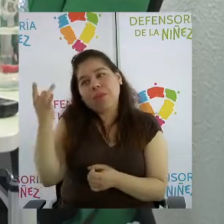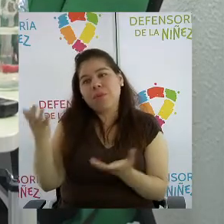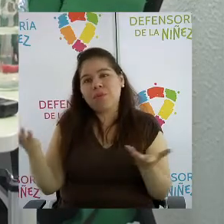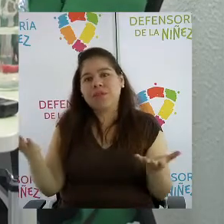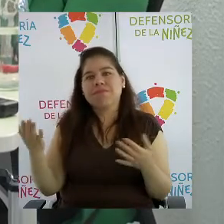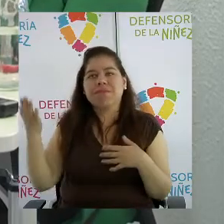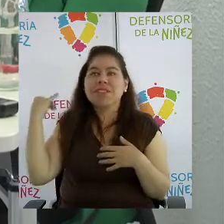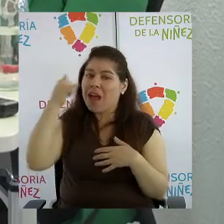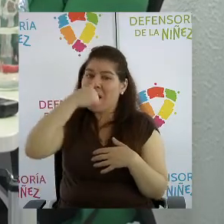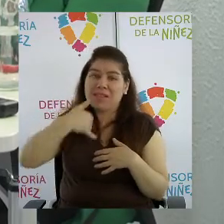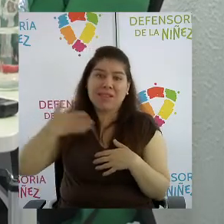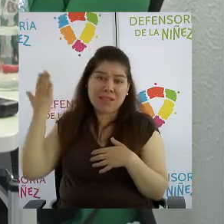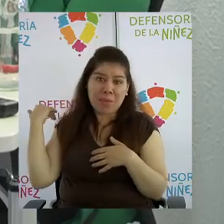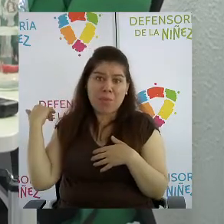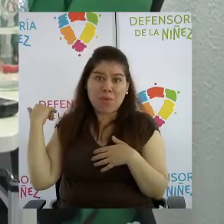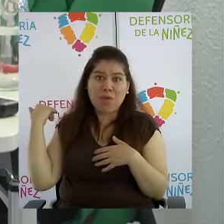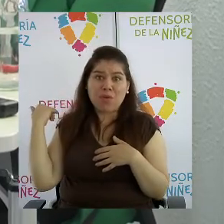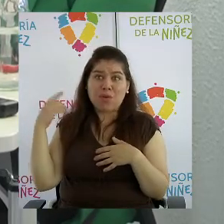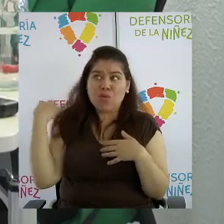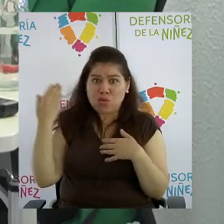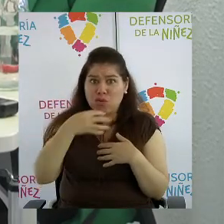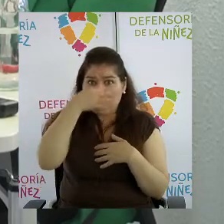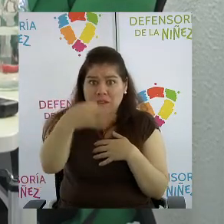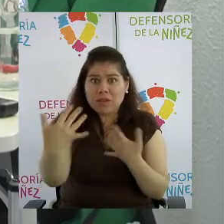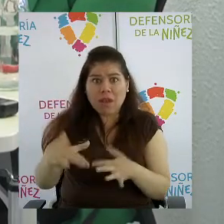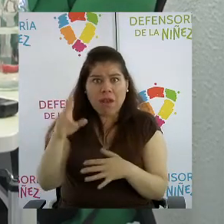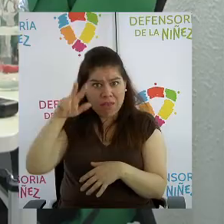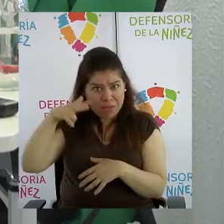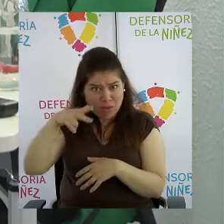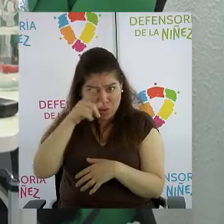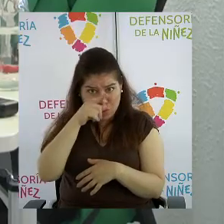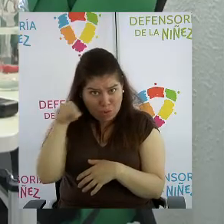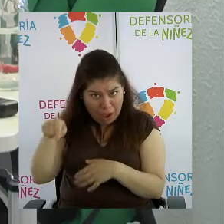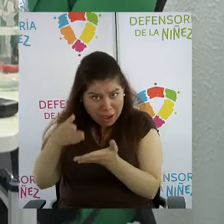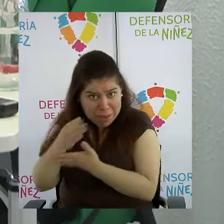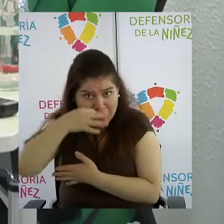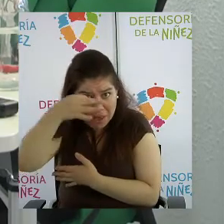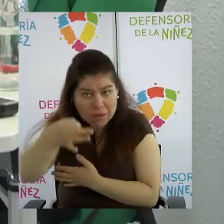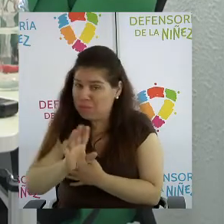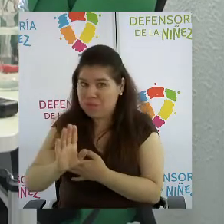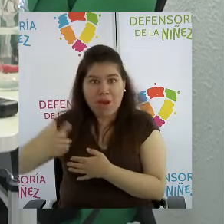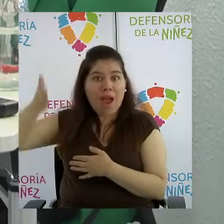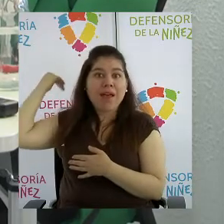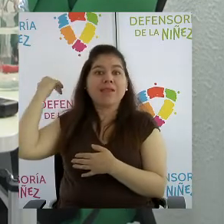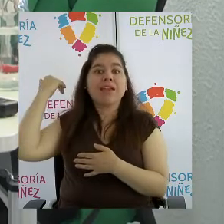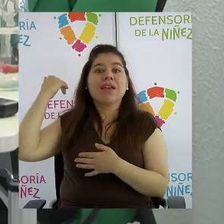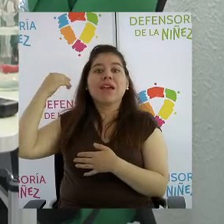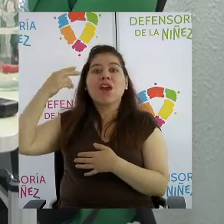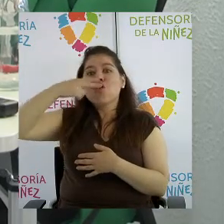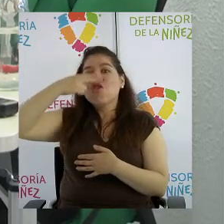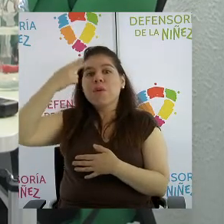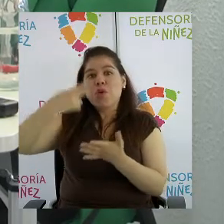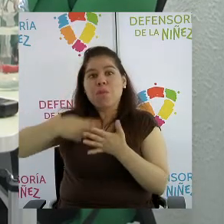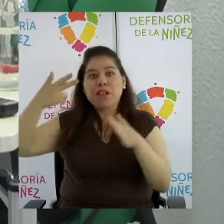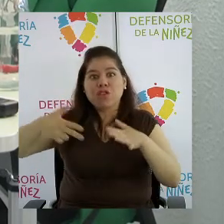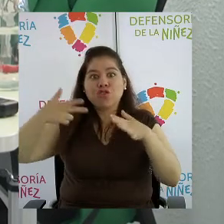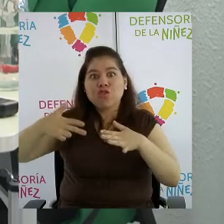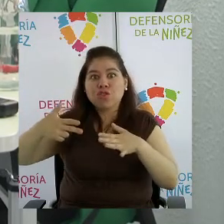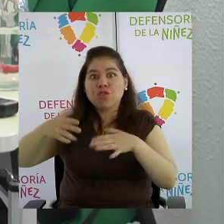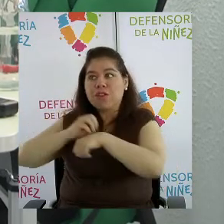desde hace mucho tiempo, porque esto no solo lo venimos diciendo desde el 18 de octubre, nosotros desde diciembre del año 2018 que le venimos diciendo al Ministerio del Interior y